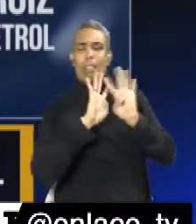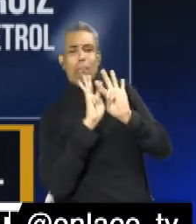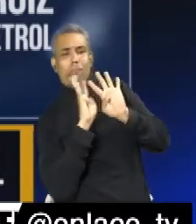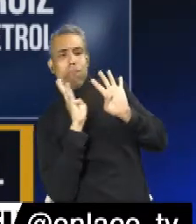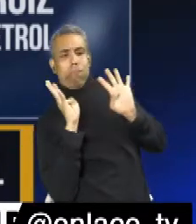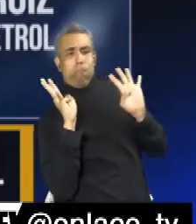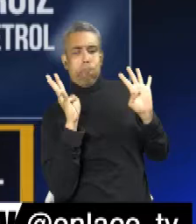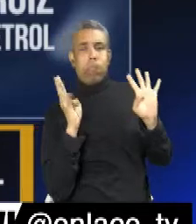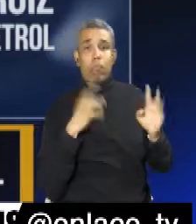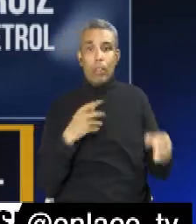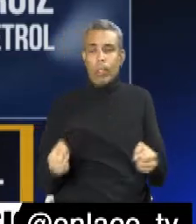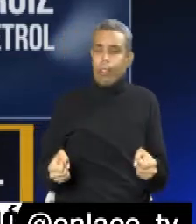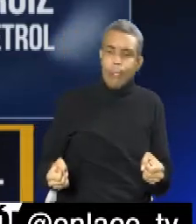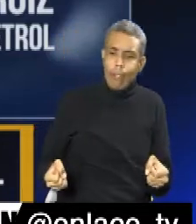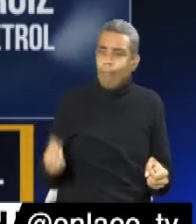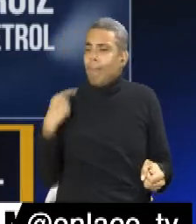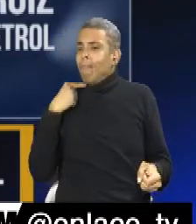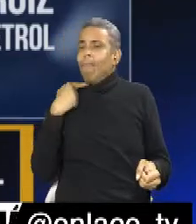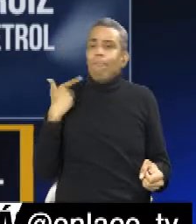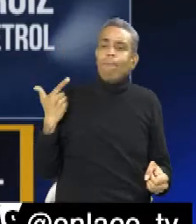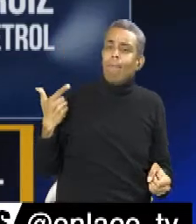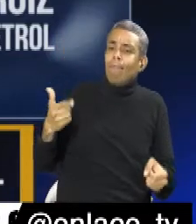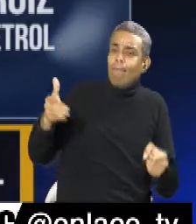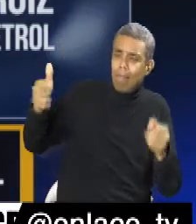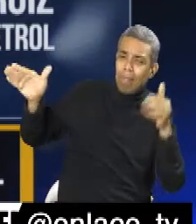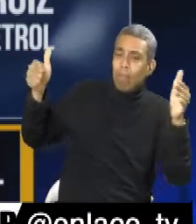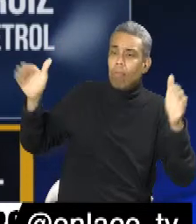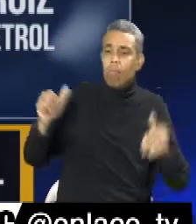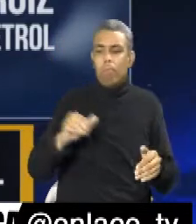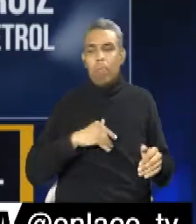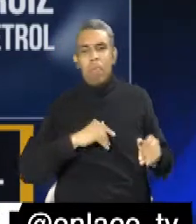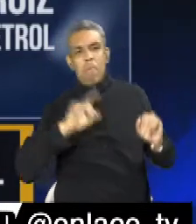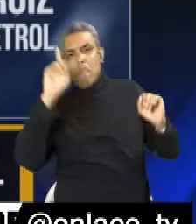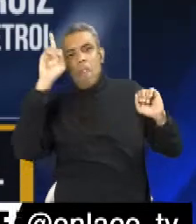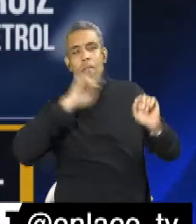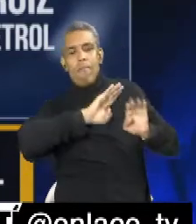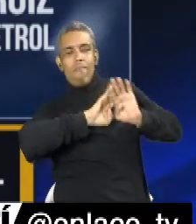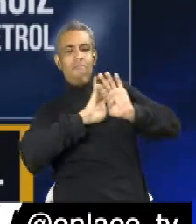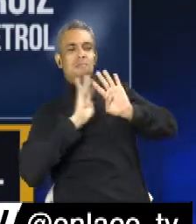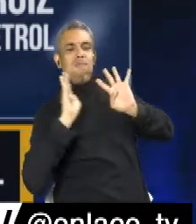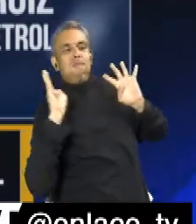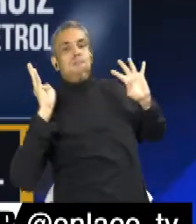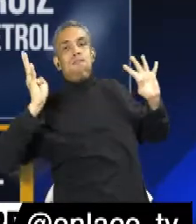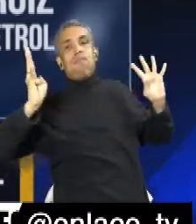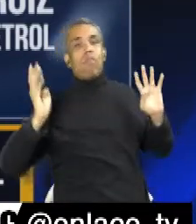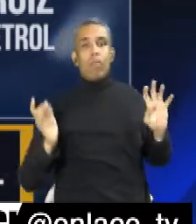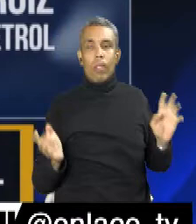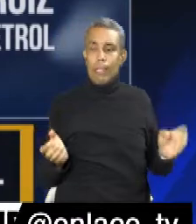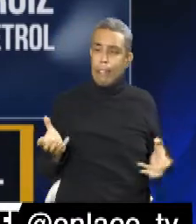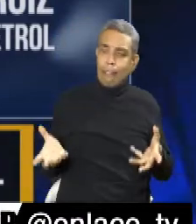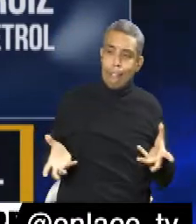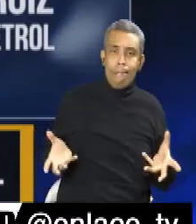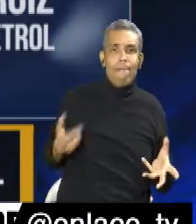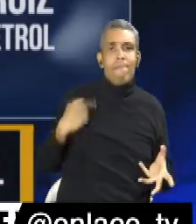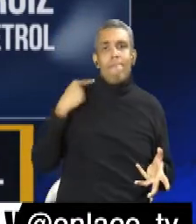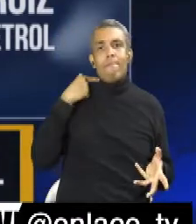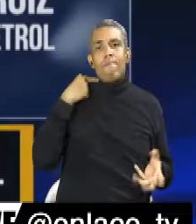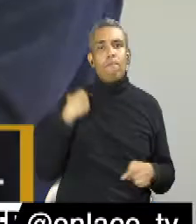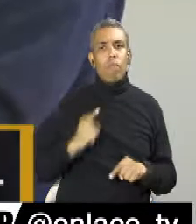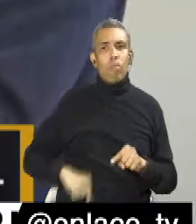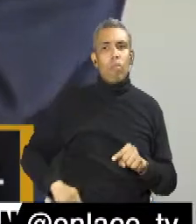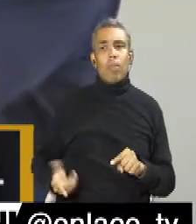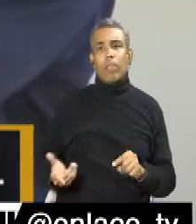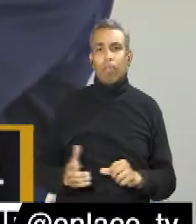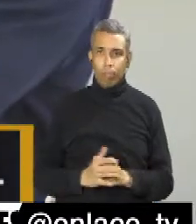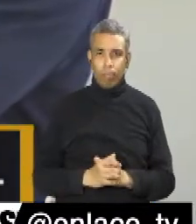Seguimos, digamos, y desde eso seguimos también con nuestro personal ahí en la estación sin poder salir y sin hacer los cambios que te comentaba.